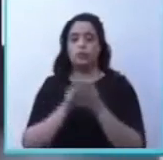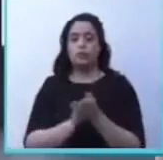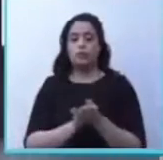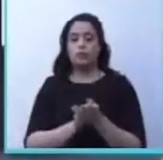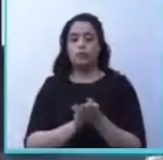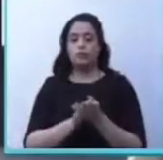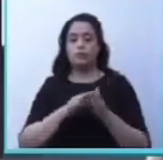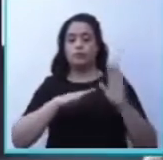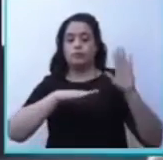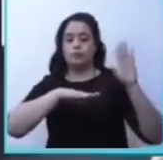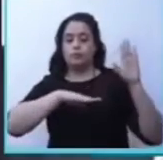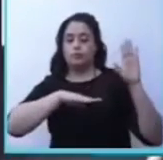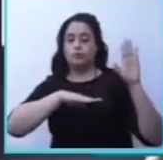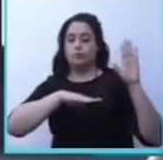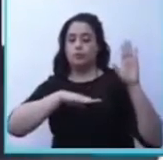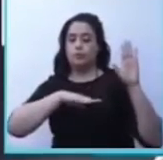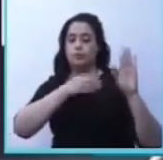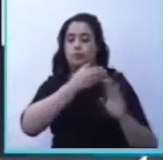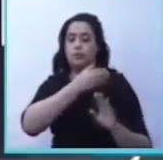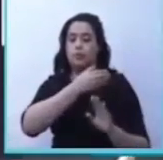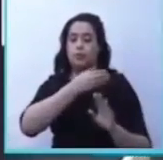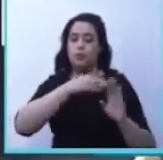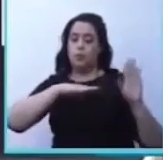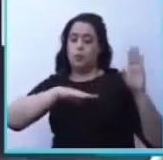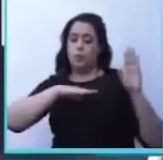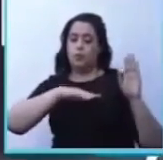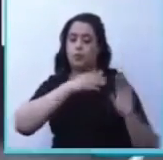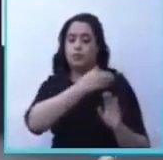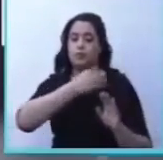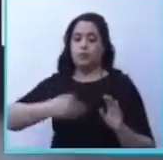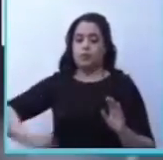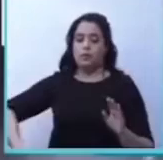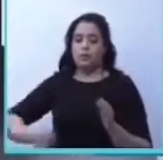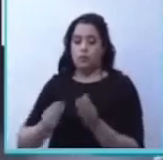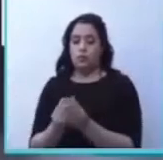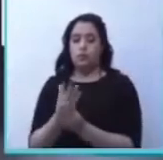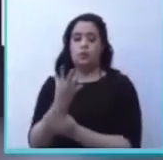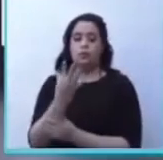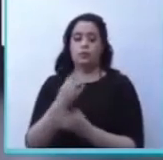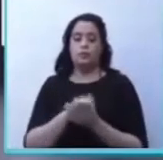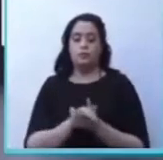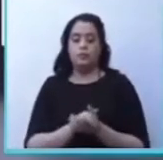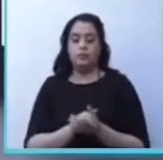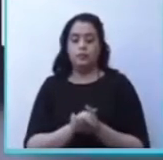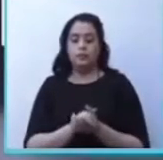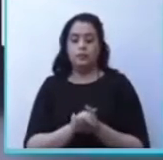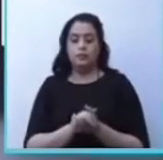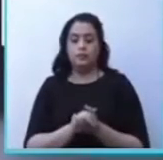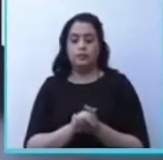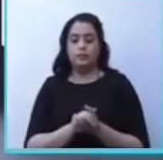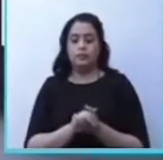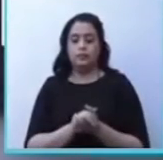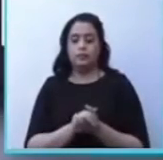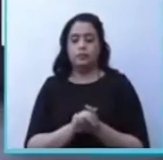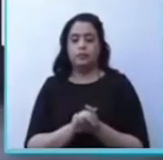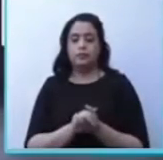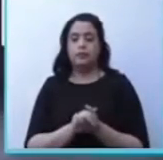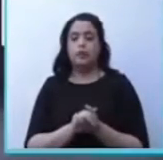Líder del Partido Libertad y Refundación, Castro ganó en noviembre pasado las elecciones con